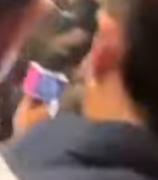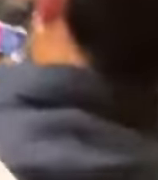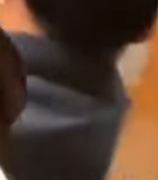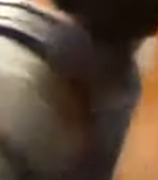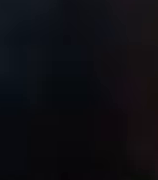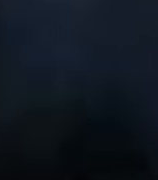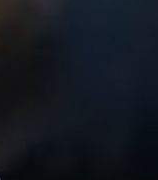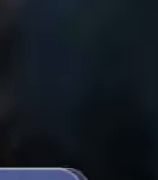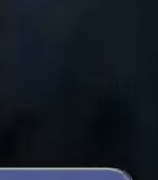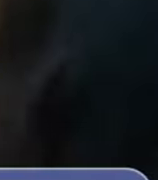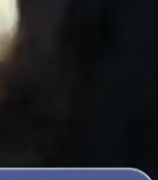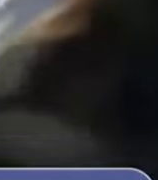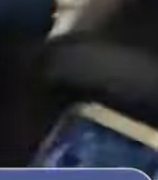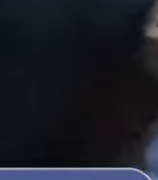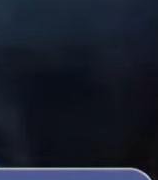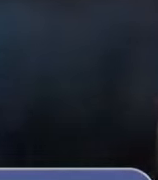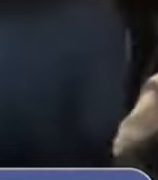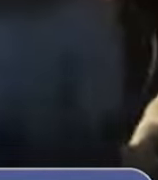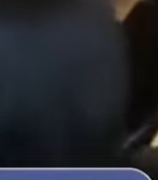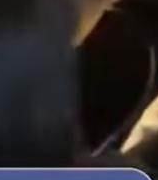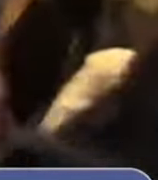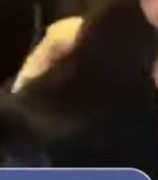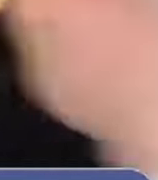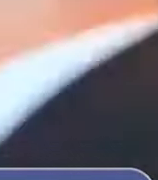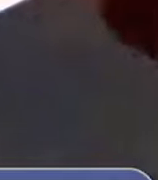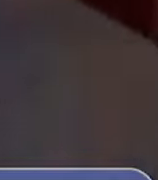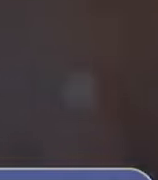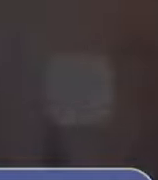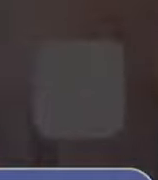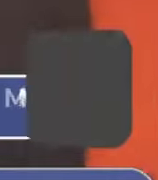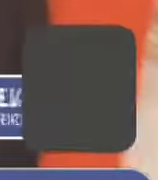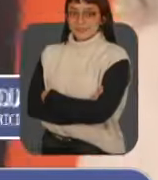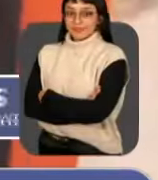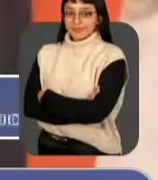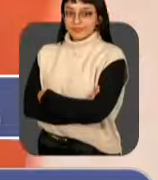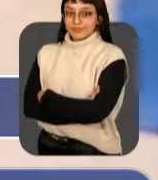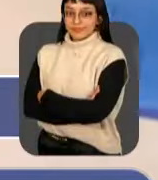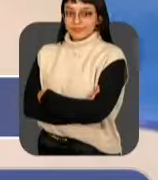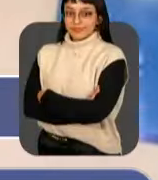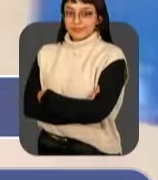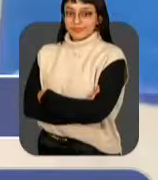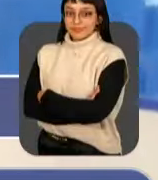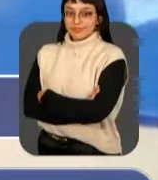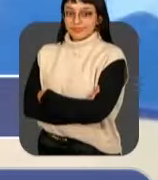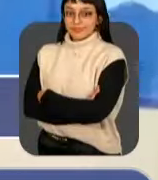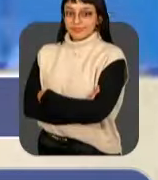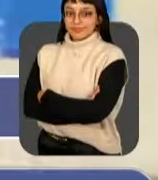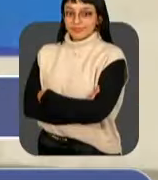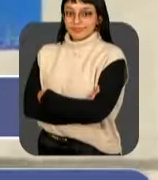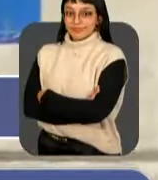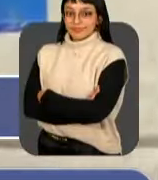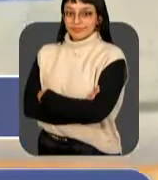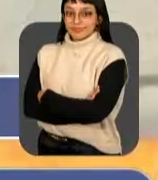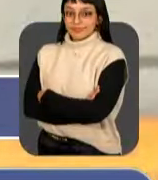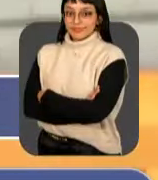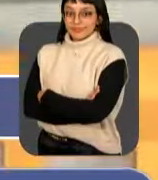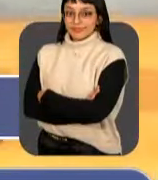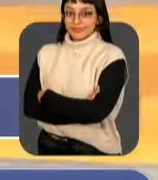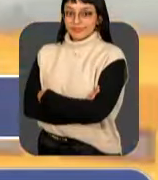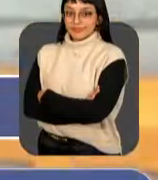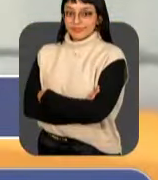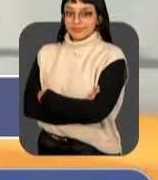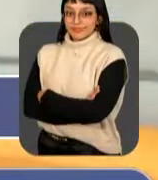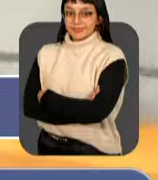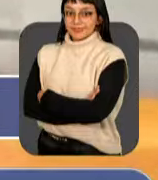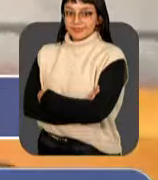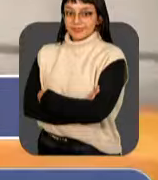de Colo-Colo, Jorge Valdivia, y se estaban decretando el plazo de investigación, se decía 90 días por la gravedad de los hechos. Se determinó